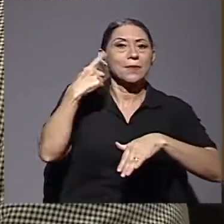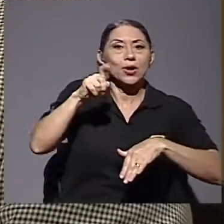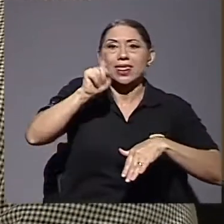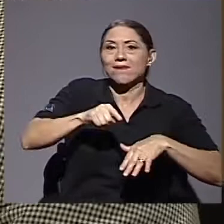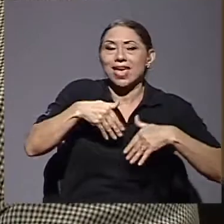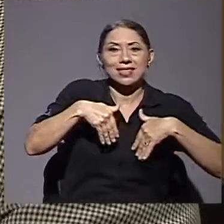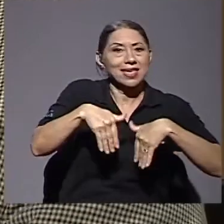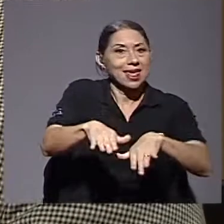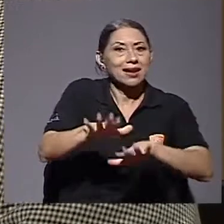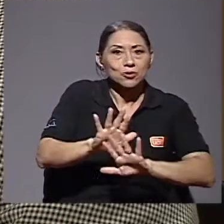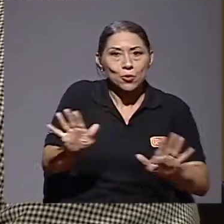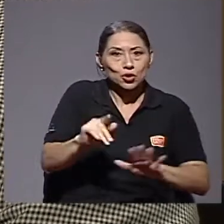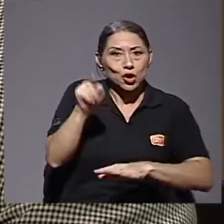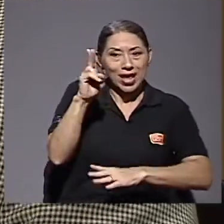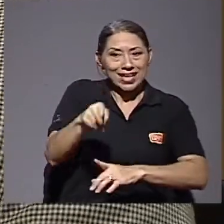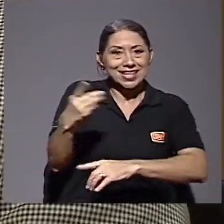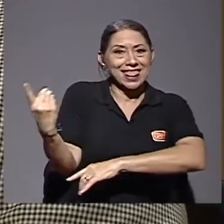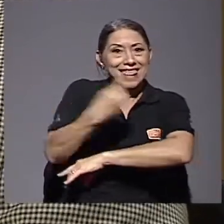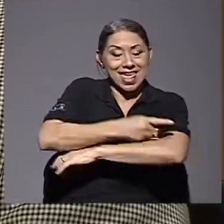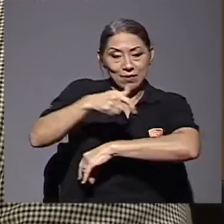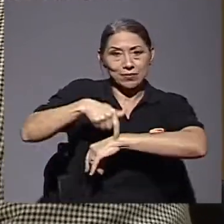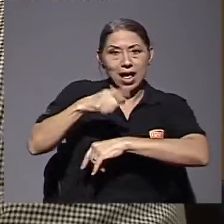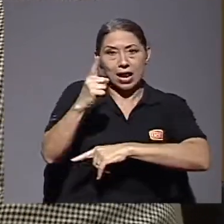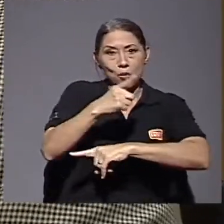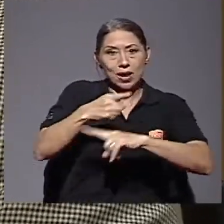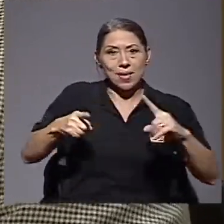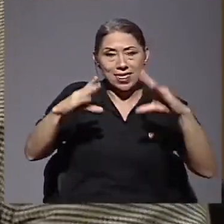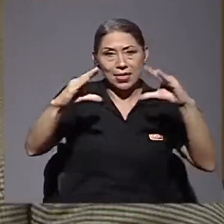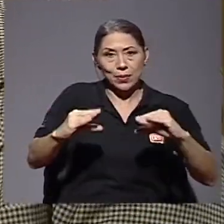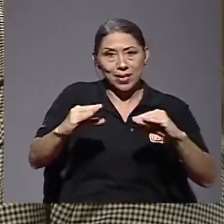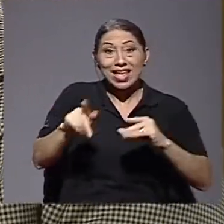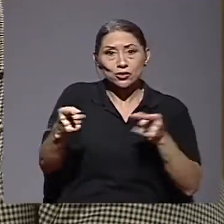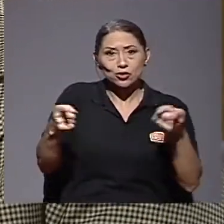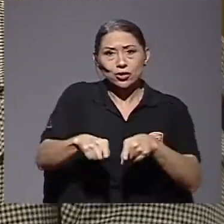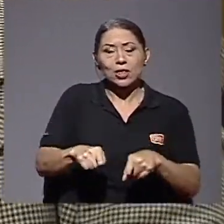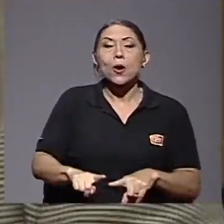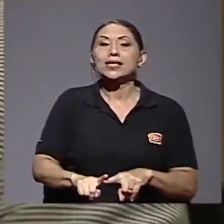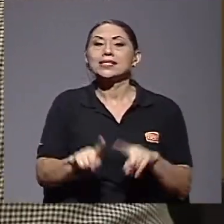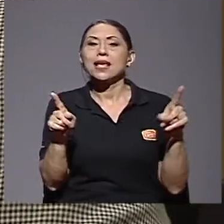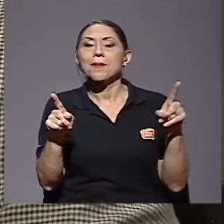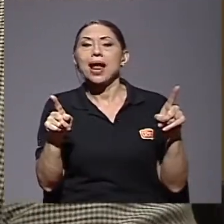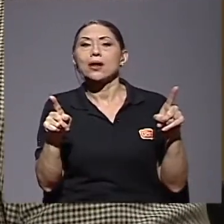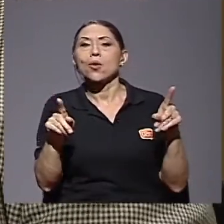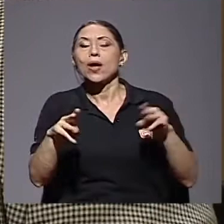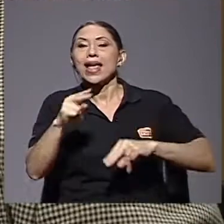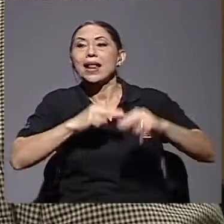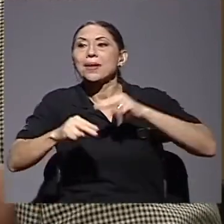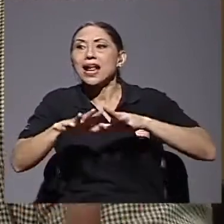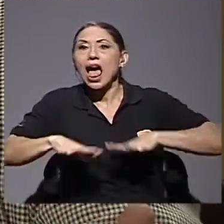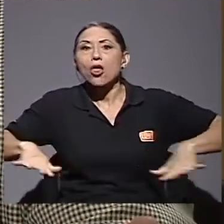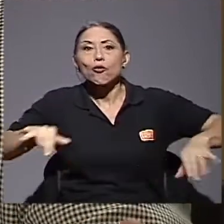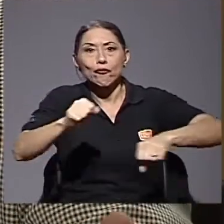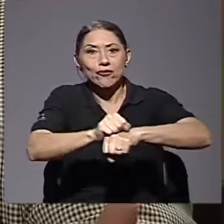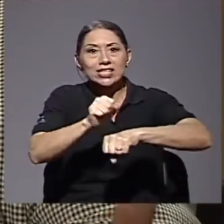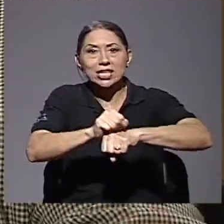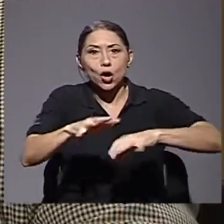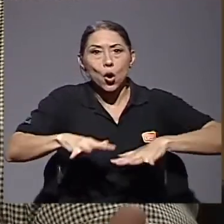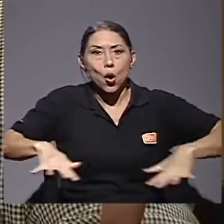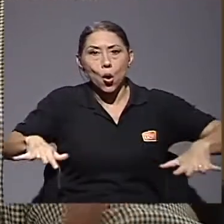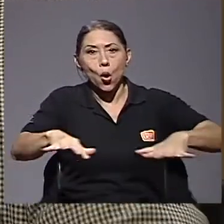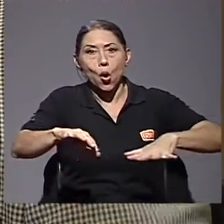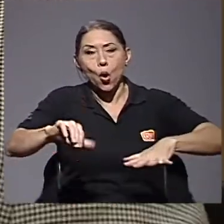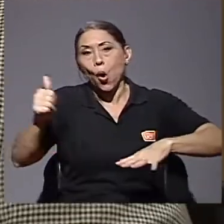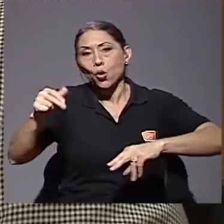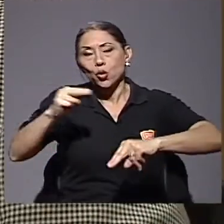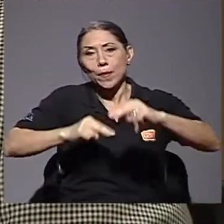su posición ese día a la 1:30. Eso sucedió. Sin embargo, en el mercado físico, en otro